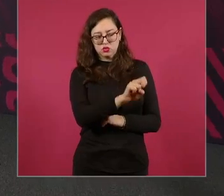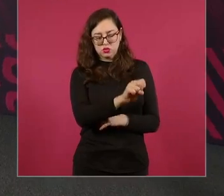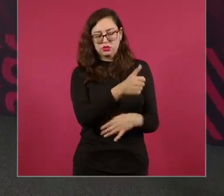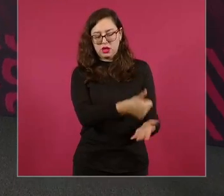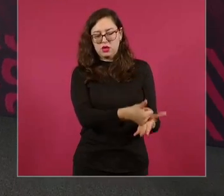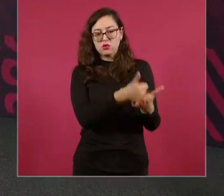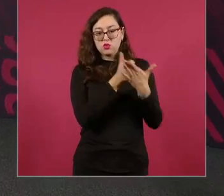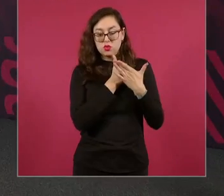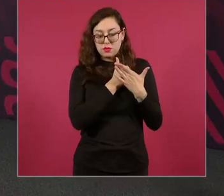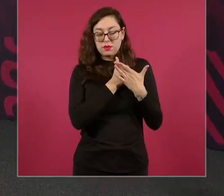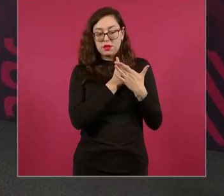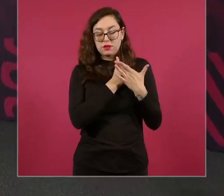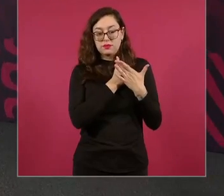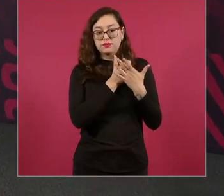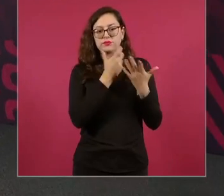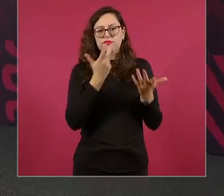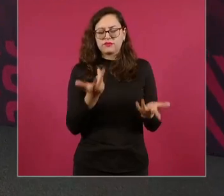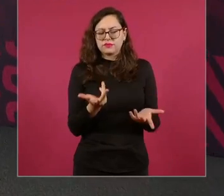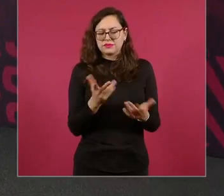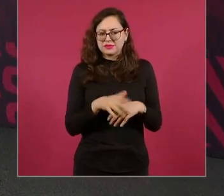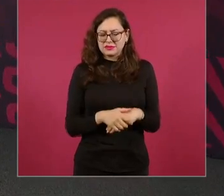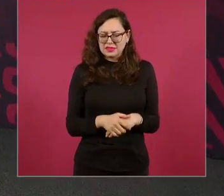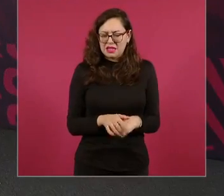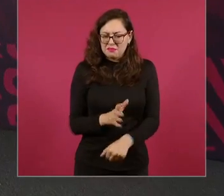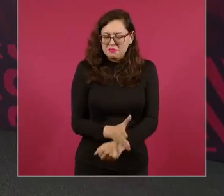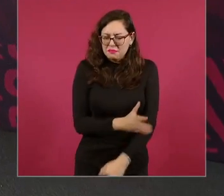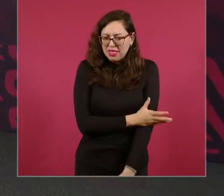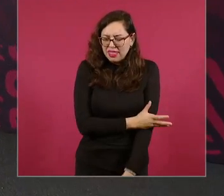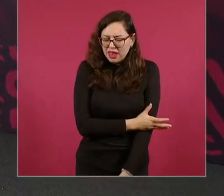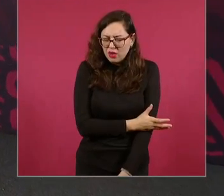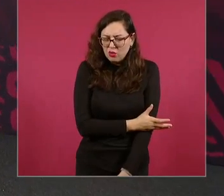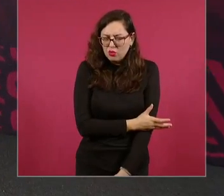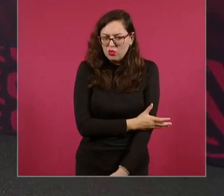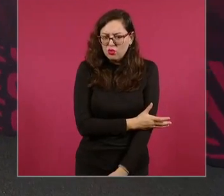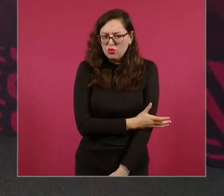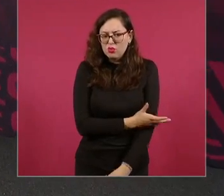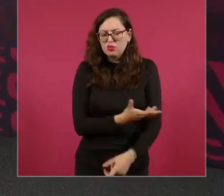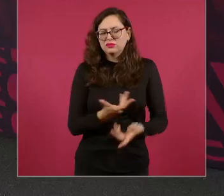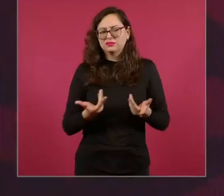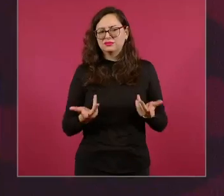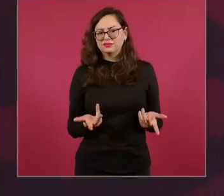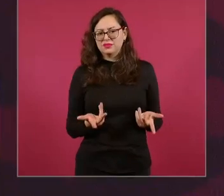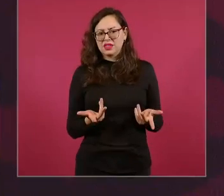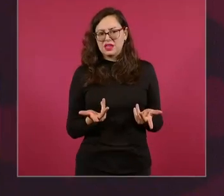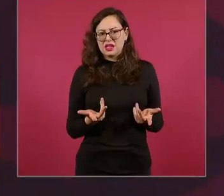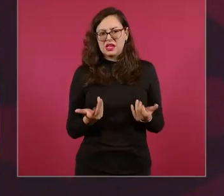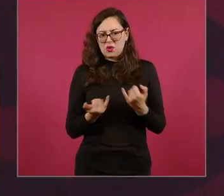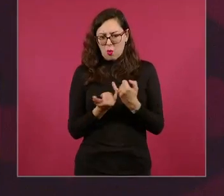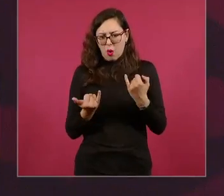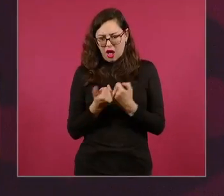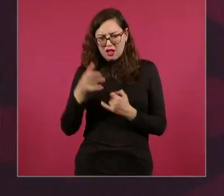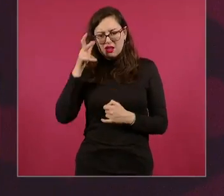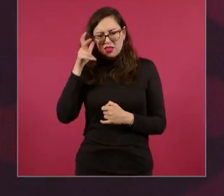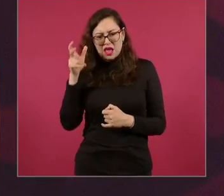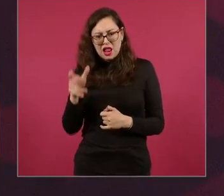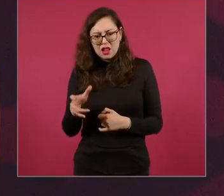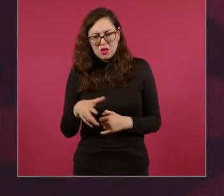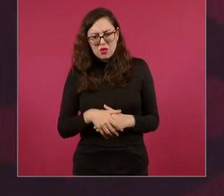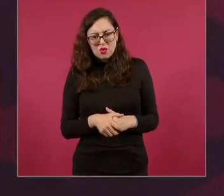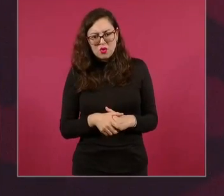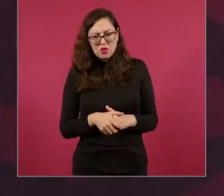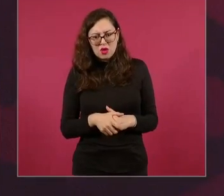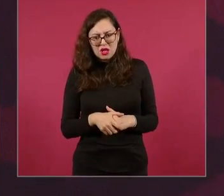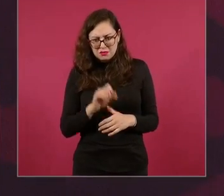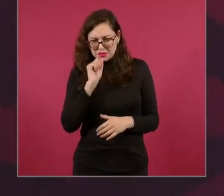nada más te pregunto lo de Madero que planteaste es distinto que lo de Hidalgo es en Hidalgo